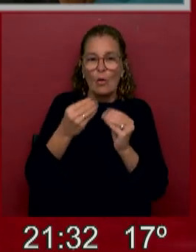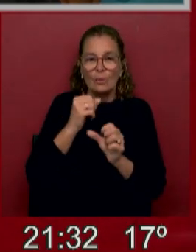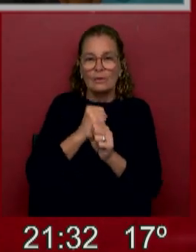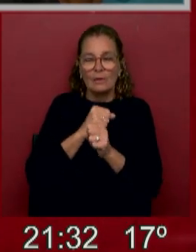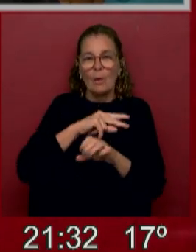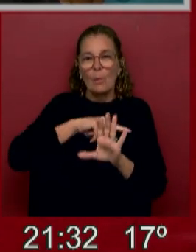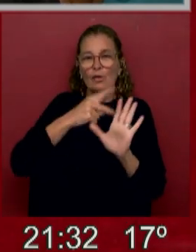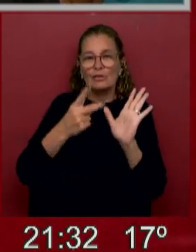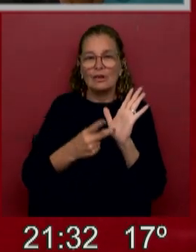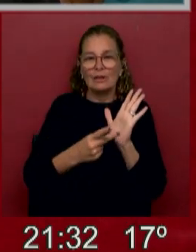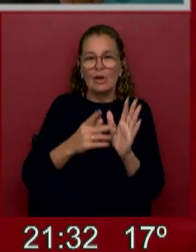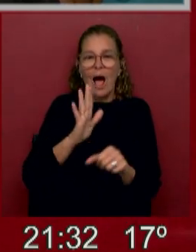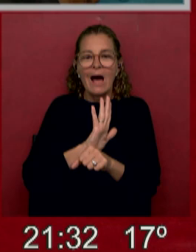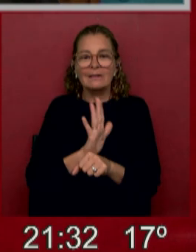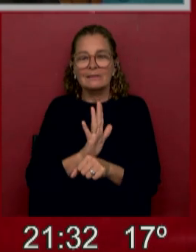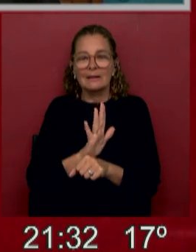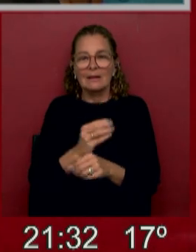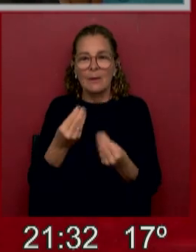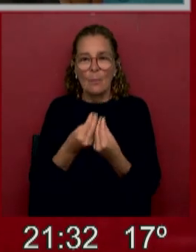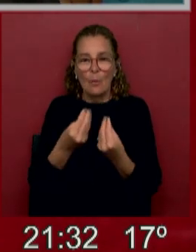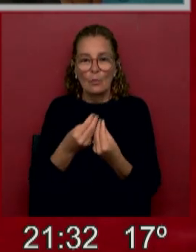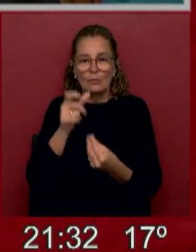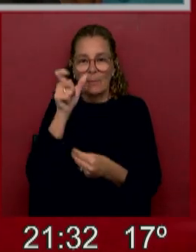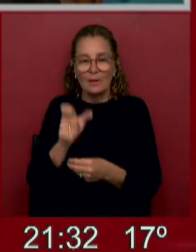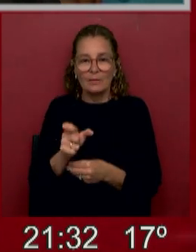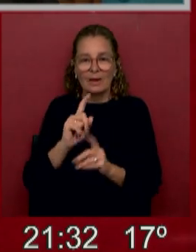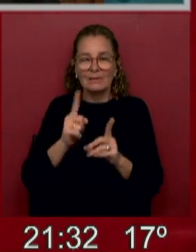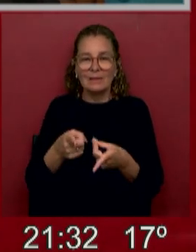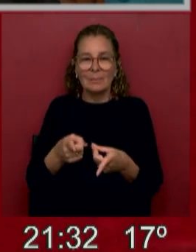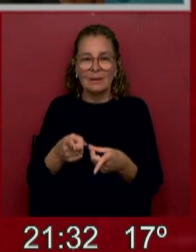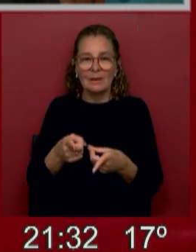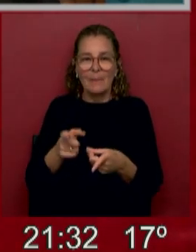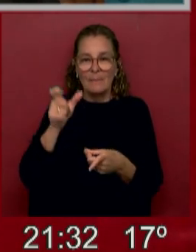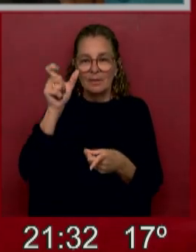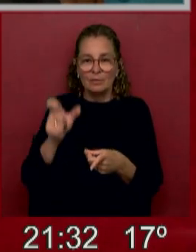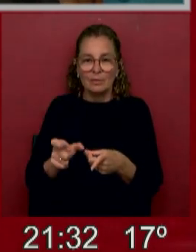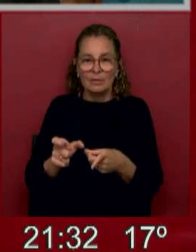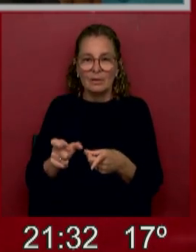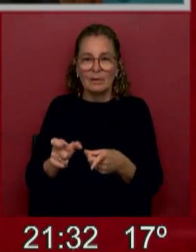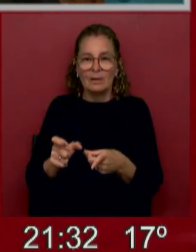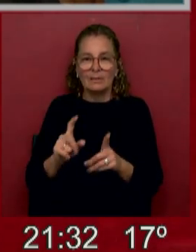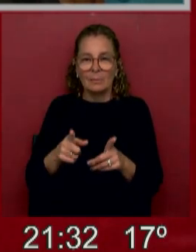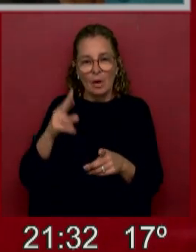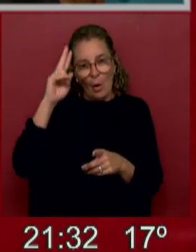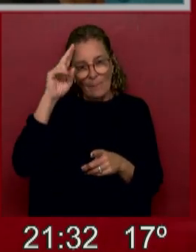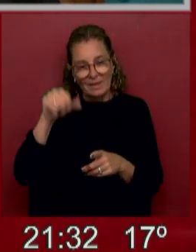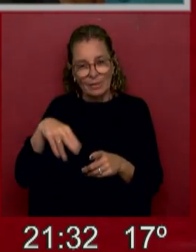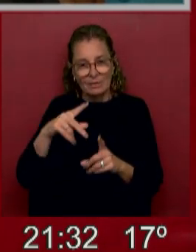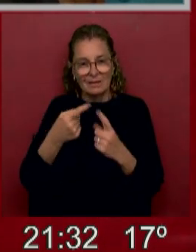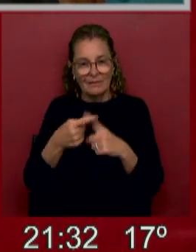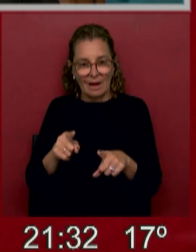proyecto artístico que involucra un montón de gente, que involucra también a personalidades y opiniones distintas.